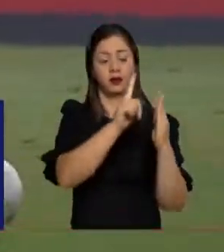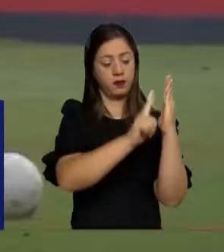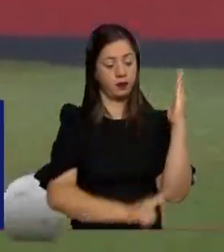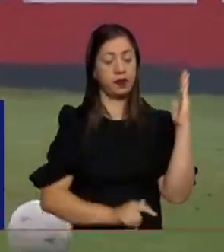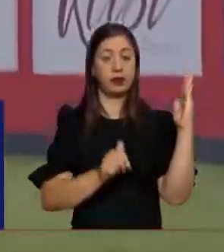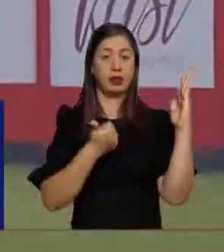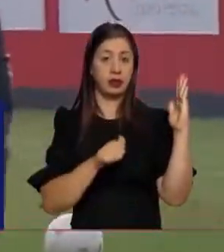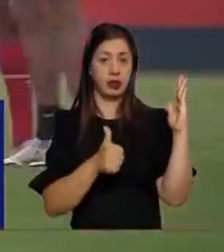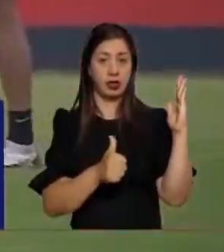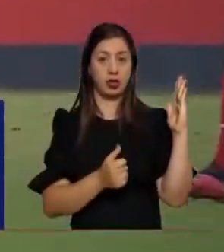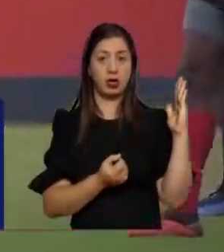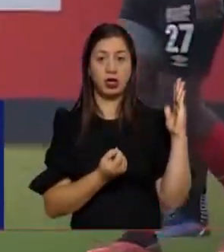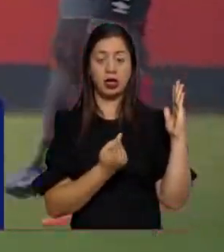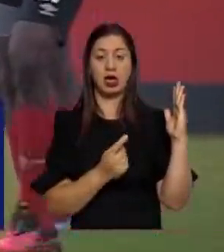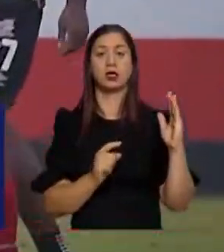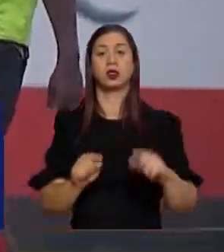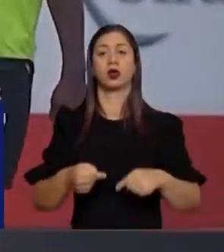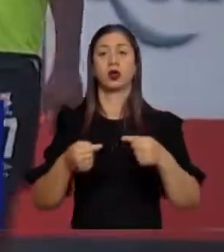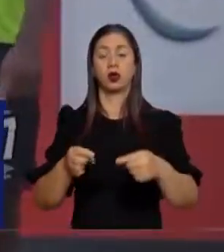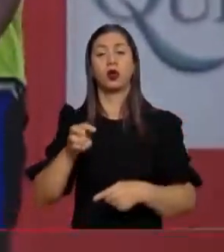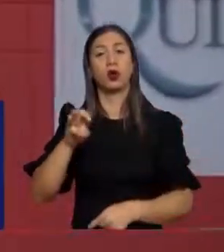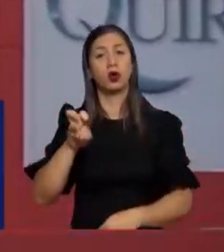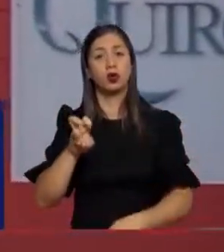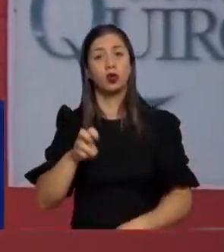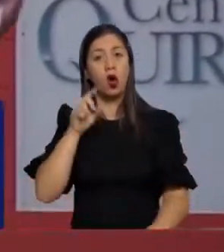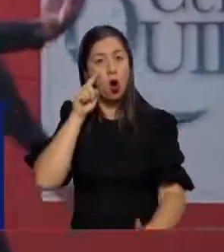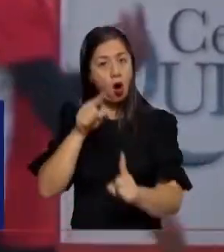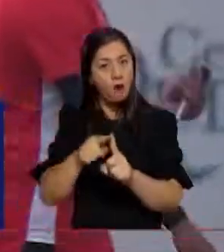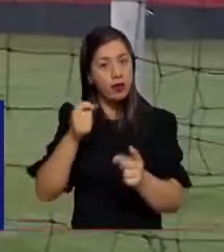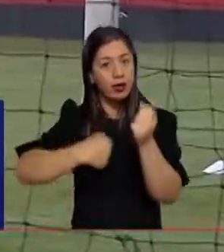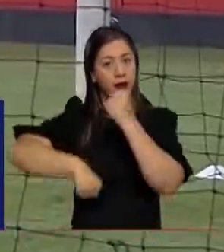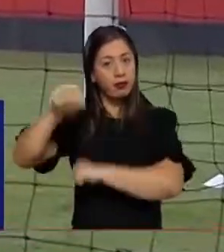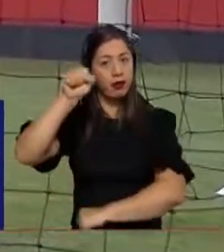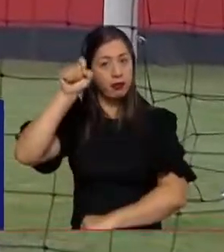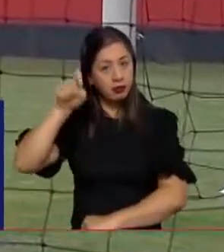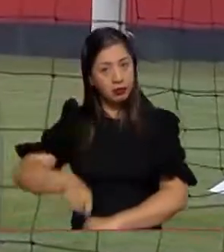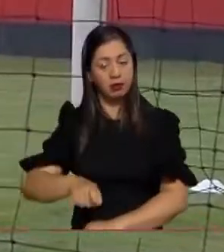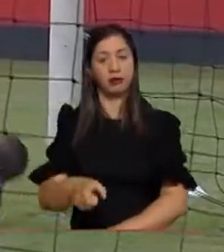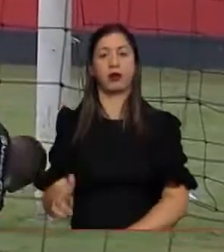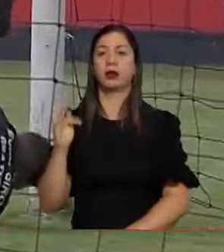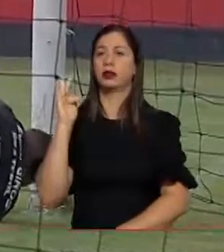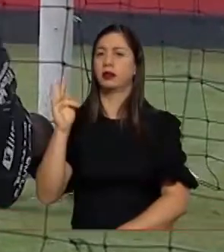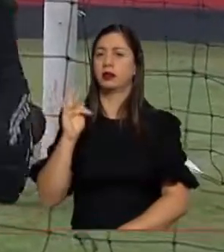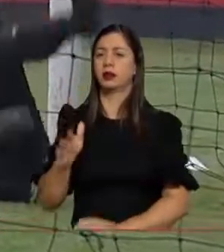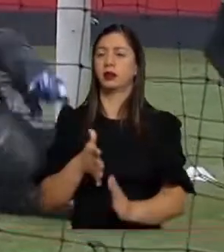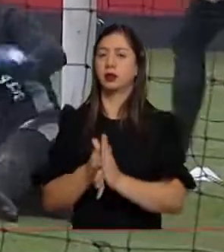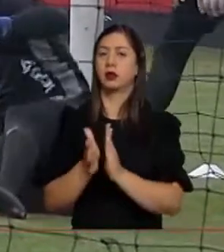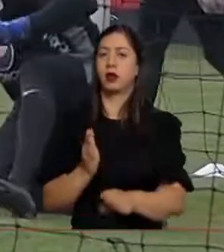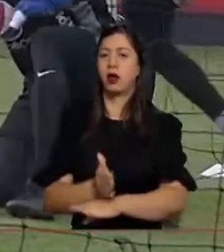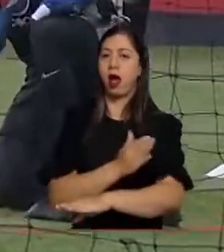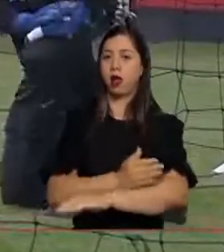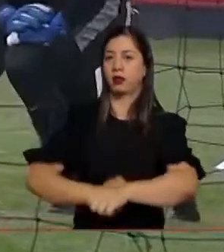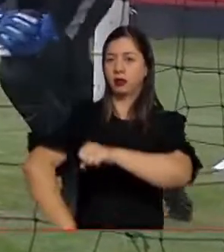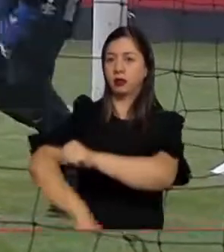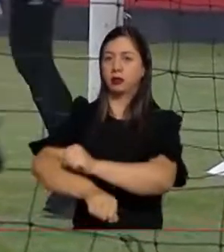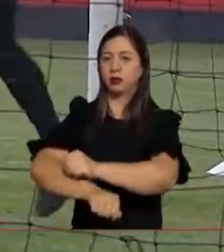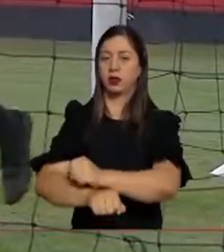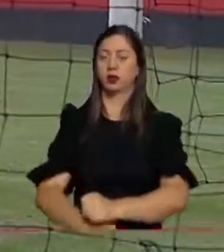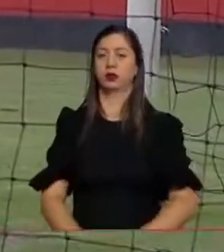posiciones a un punto del octavo. Un solo objetivo, ganar, ganar y ganar. El testimonio de lo que será la previa de este compromiso.